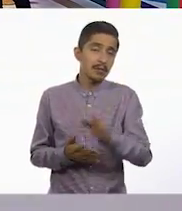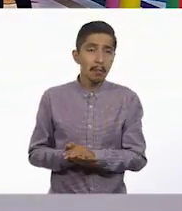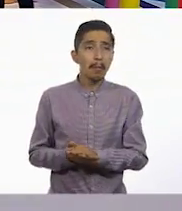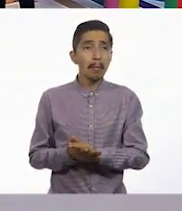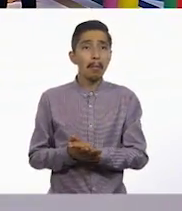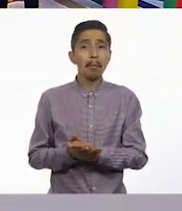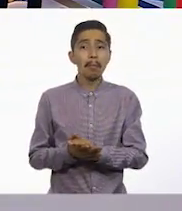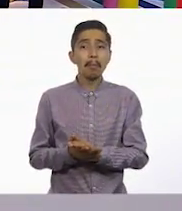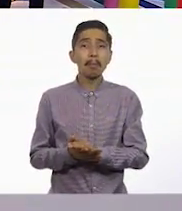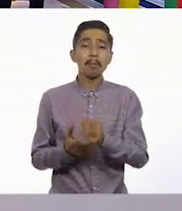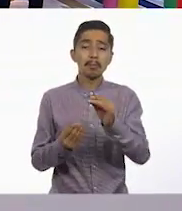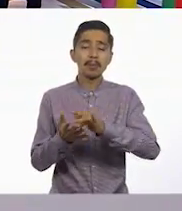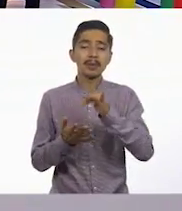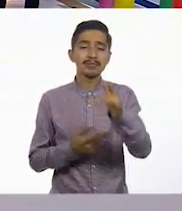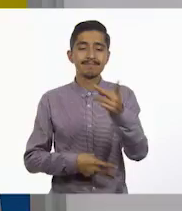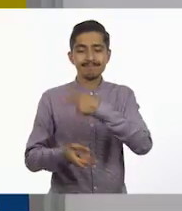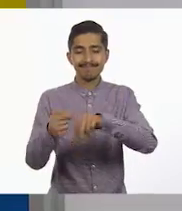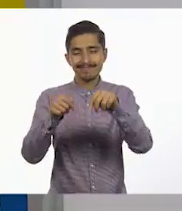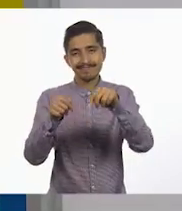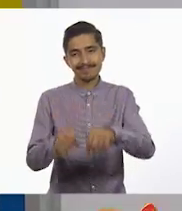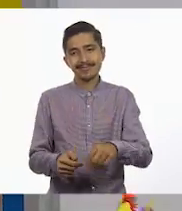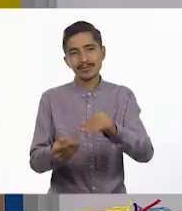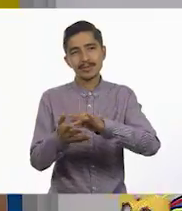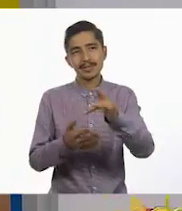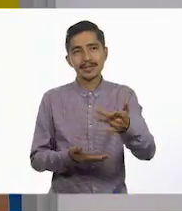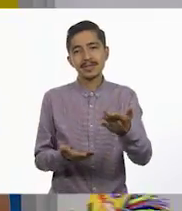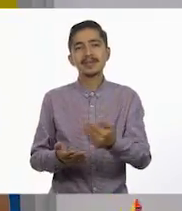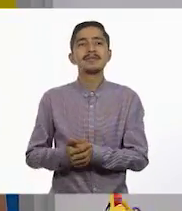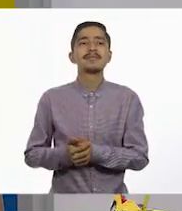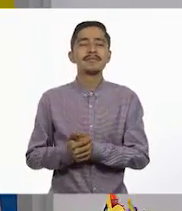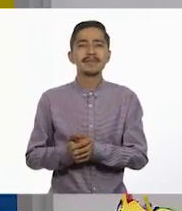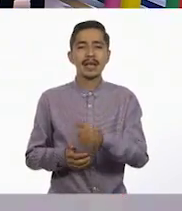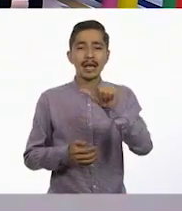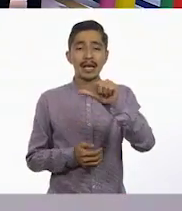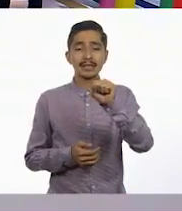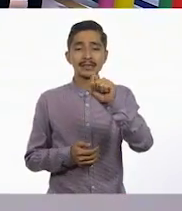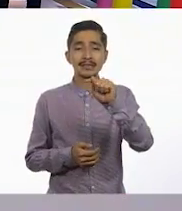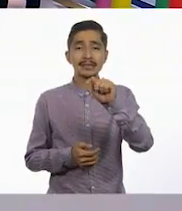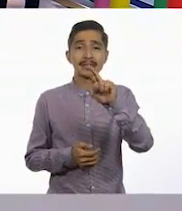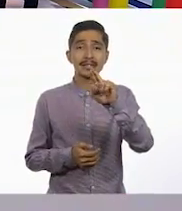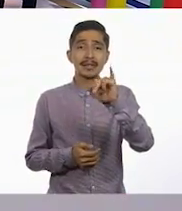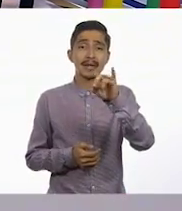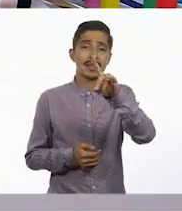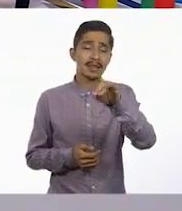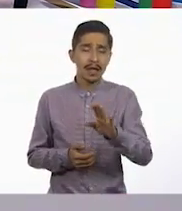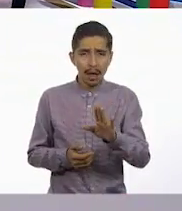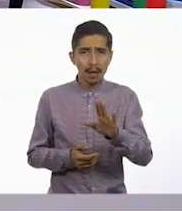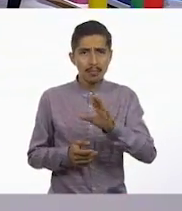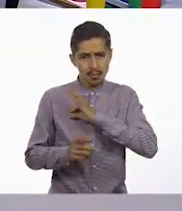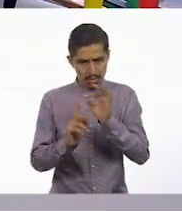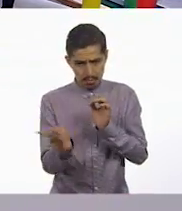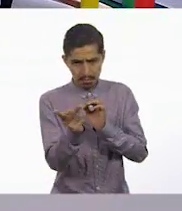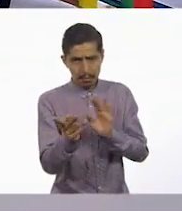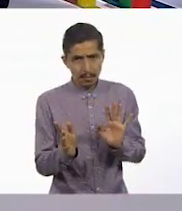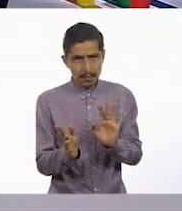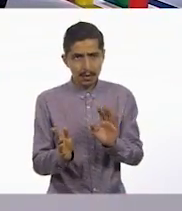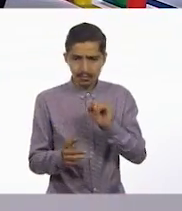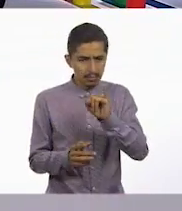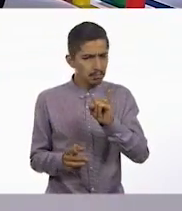agradecemos Hola, Ton. inmensamente Hola, que estés Astrid. con nosotros. Oye, Astrid, ¿te podemos hacer unas preguntas? Ay, claro, me